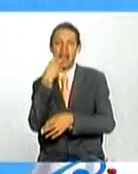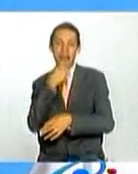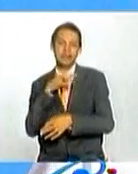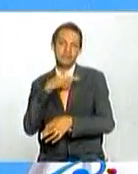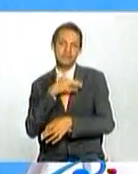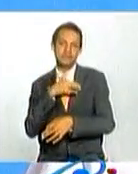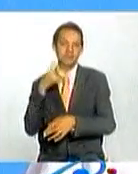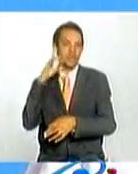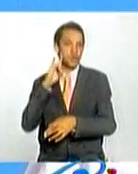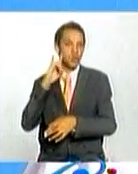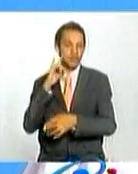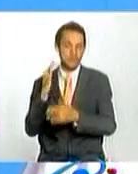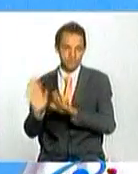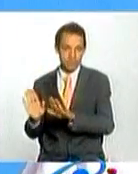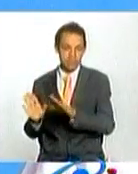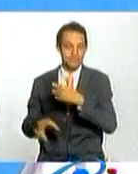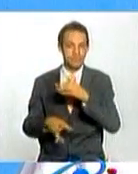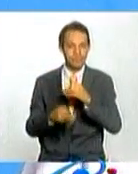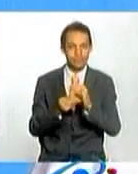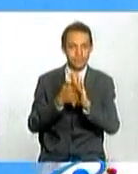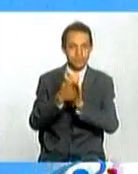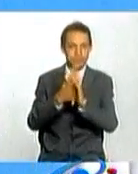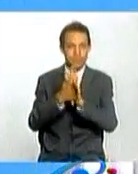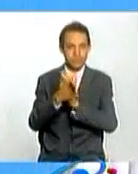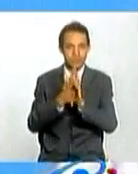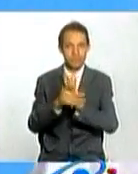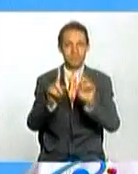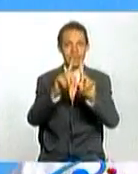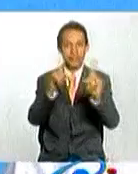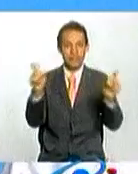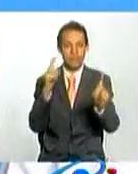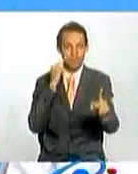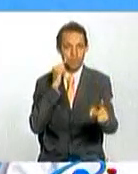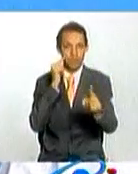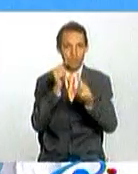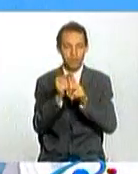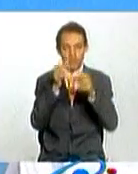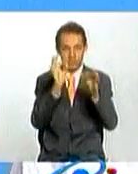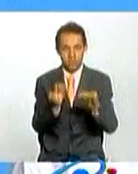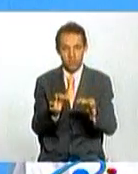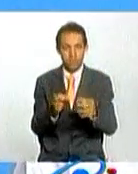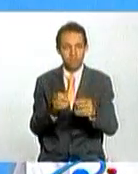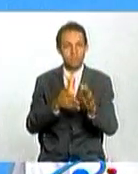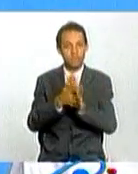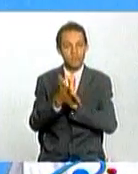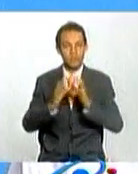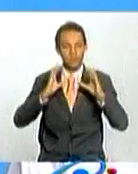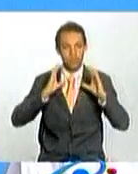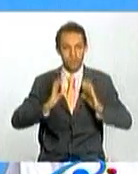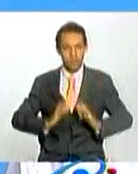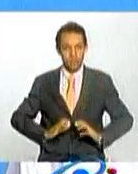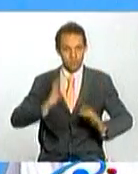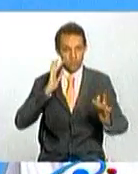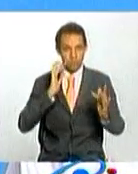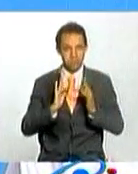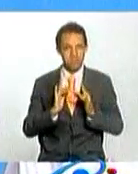una cosa. Una de las, digamos, de las finalidades hoy con Conexión Vital